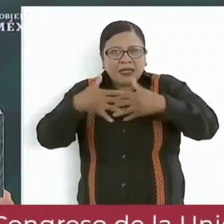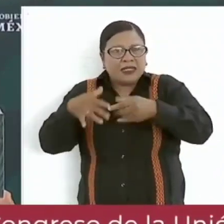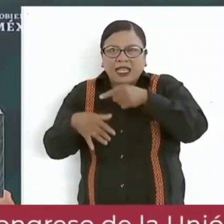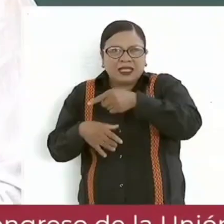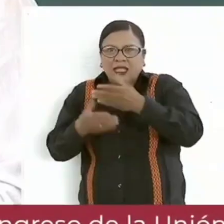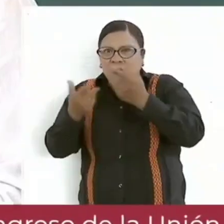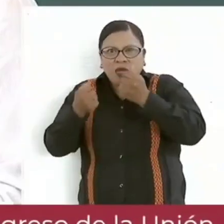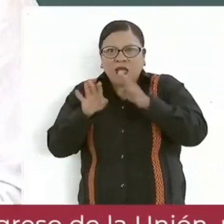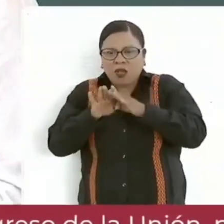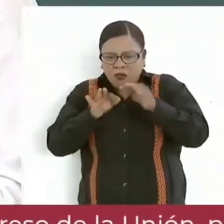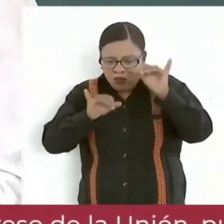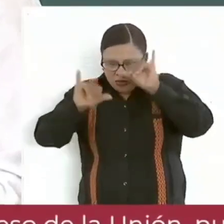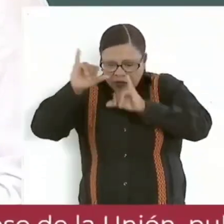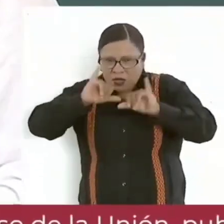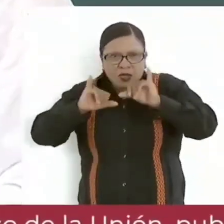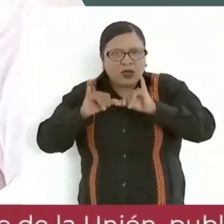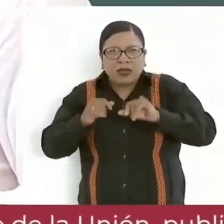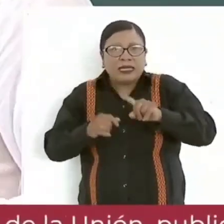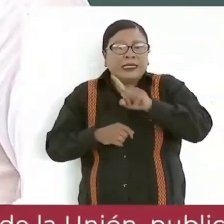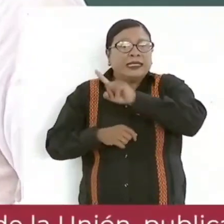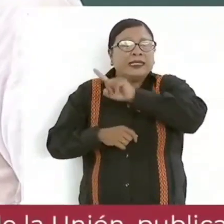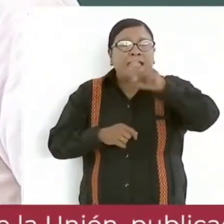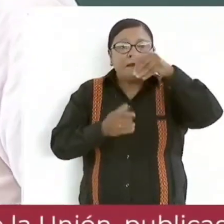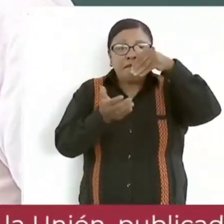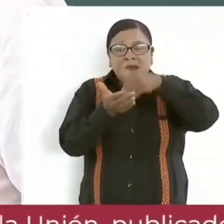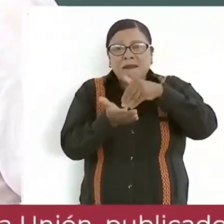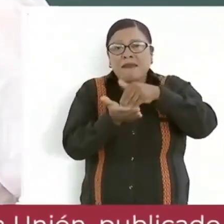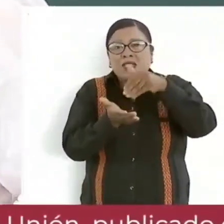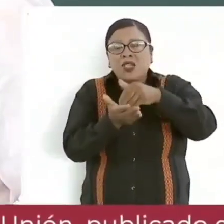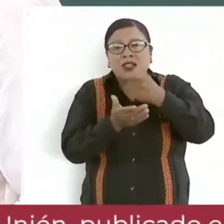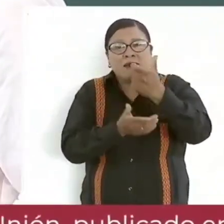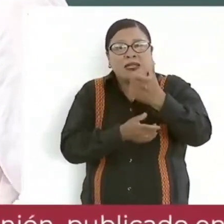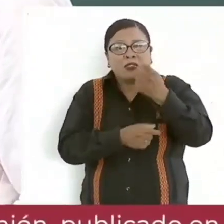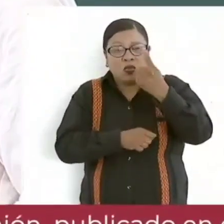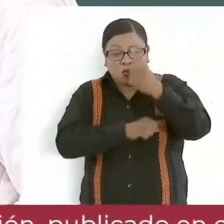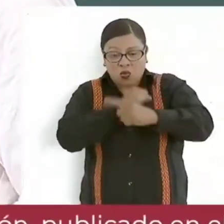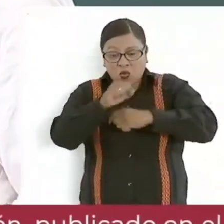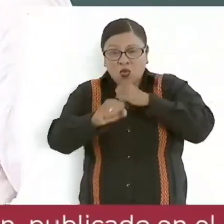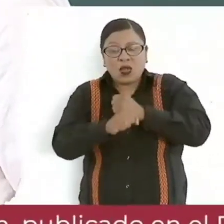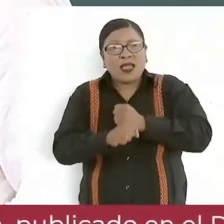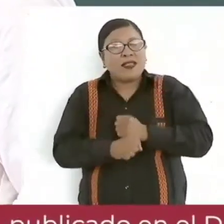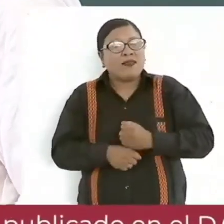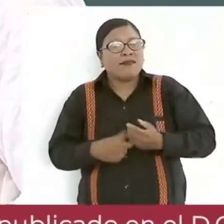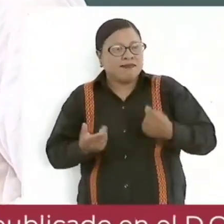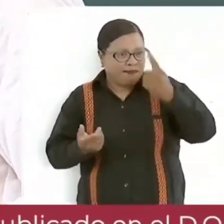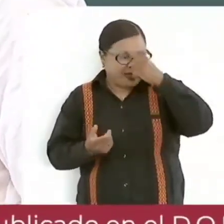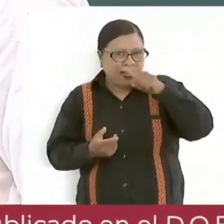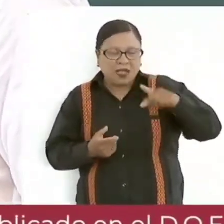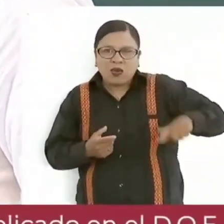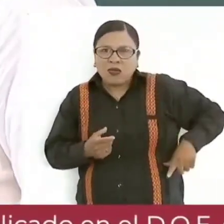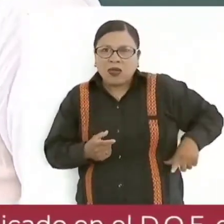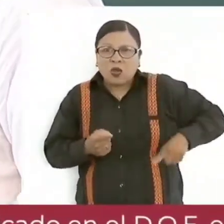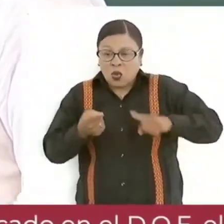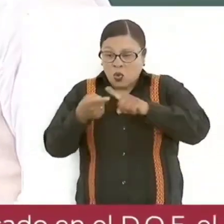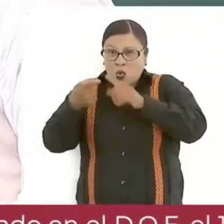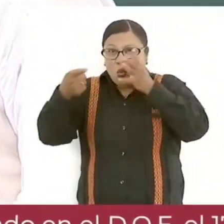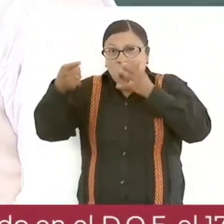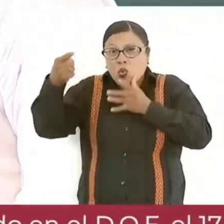laboratorios, vendían 100 mil millones de pesos cada año al gobierno. Una